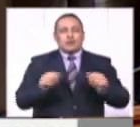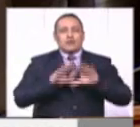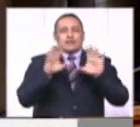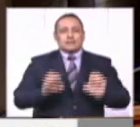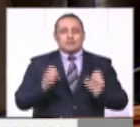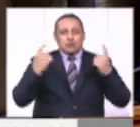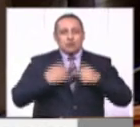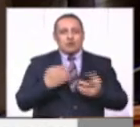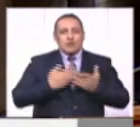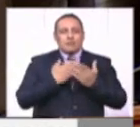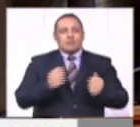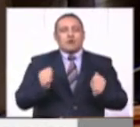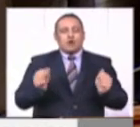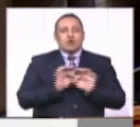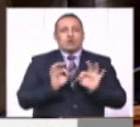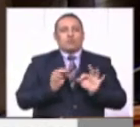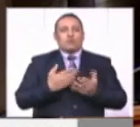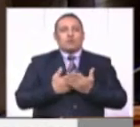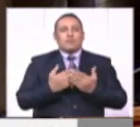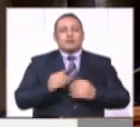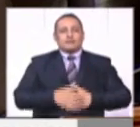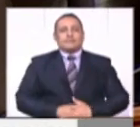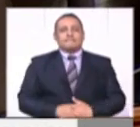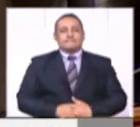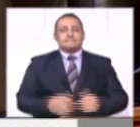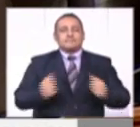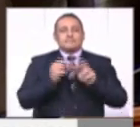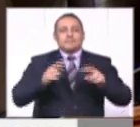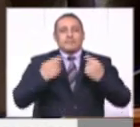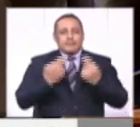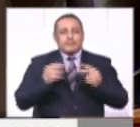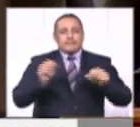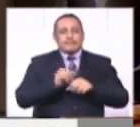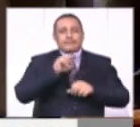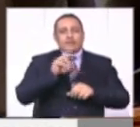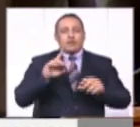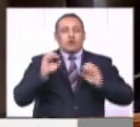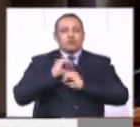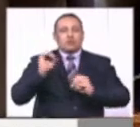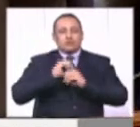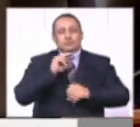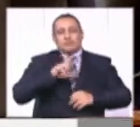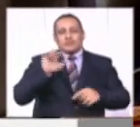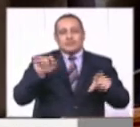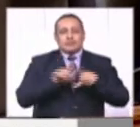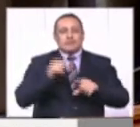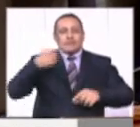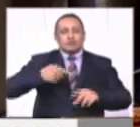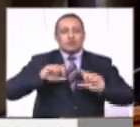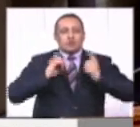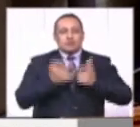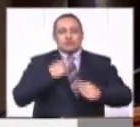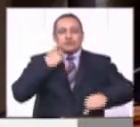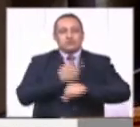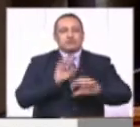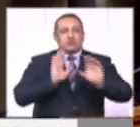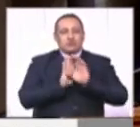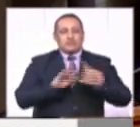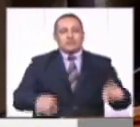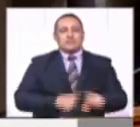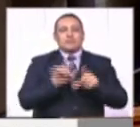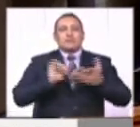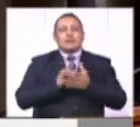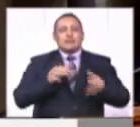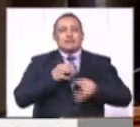pertinencia de las pruebas y o indicios en la sesión de fecha 31 de octubre del 2023 la subcomisión de acusaciones constitucionales